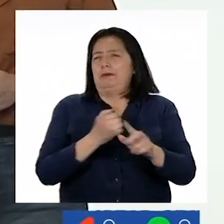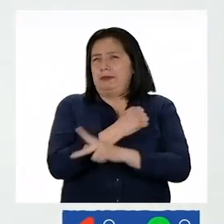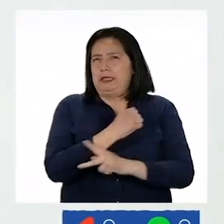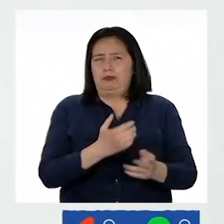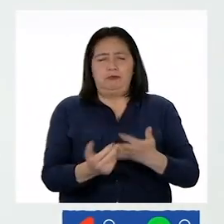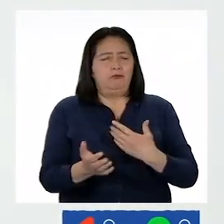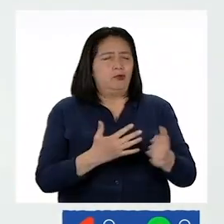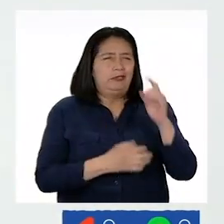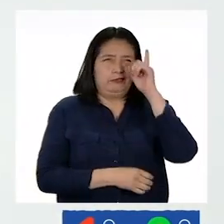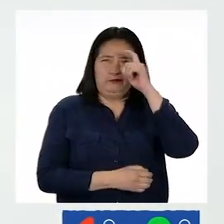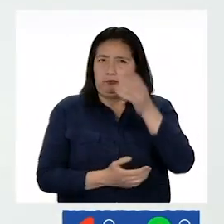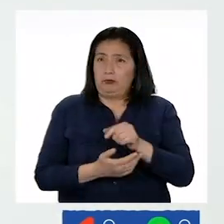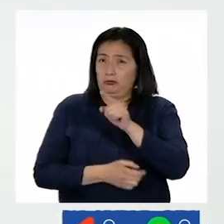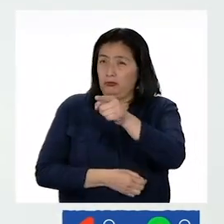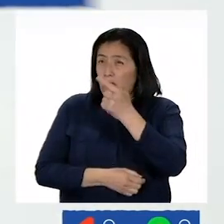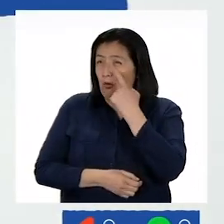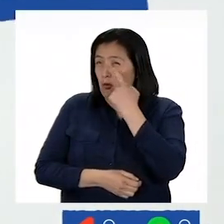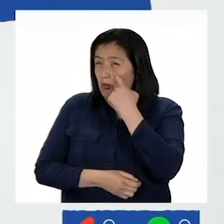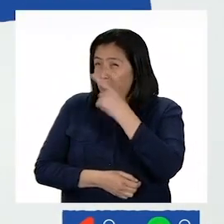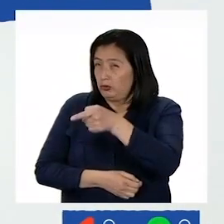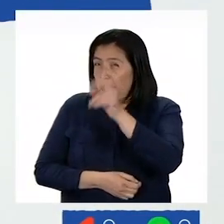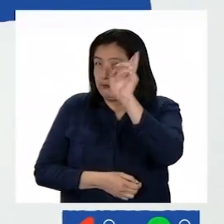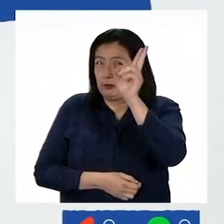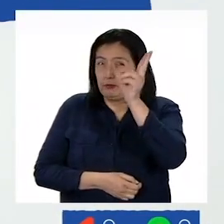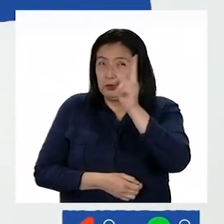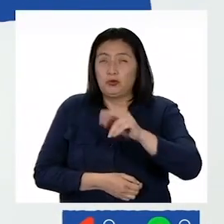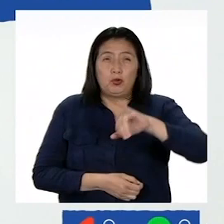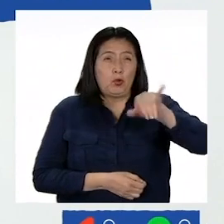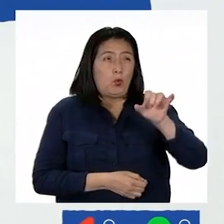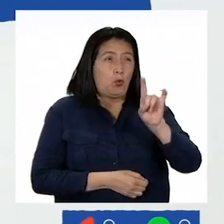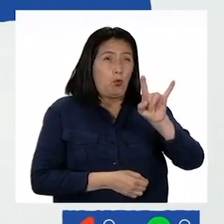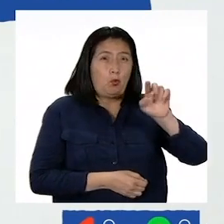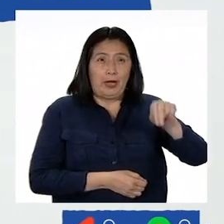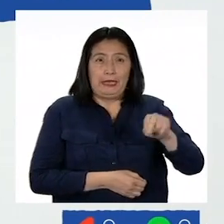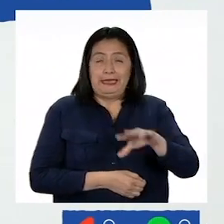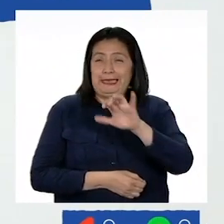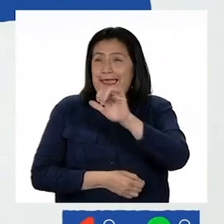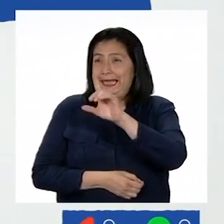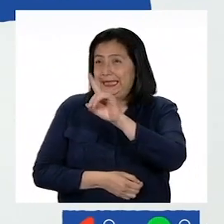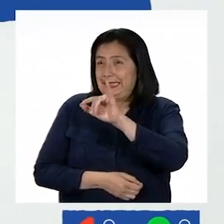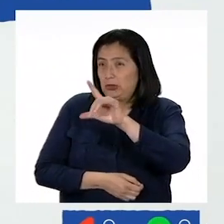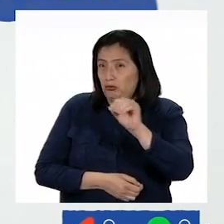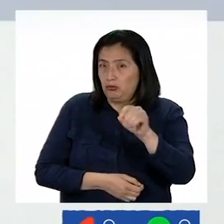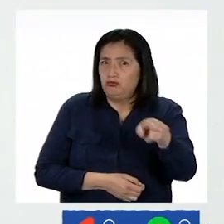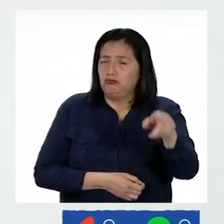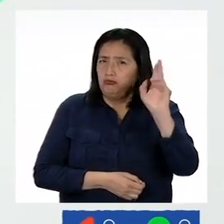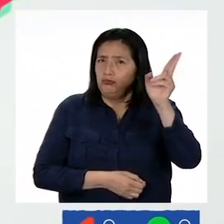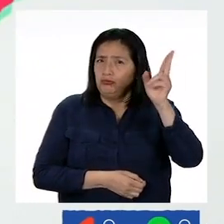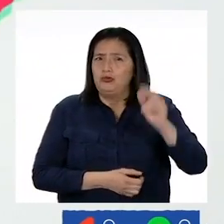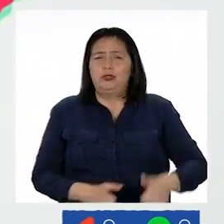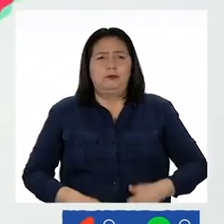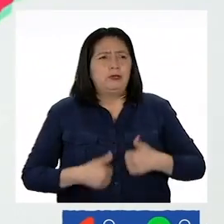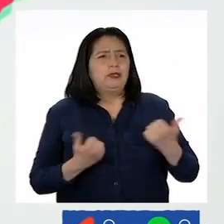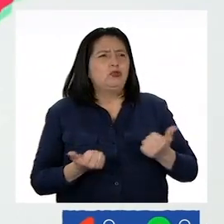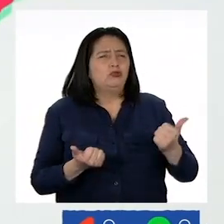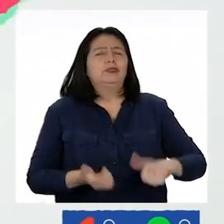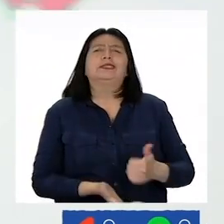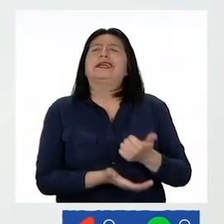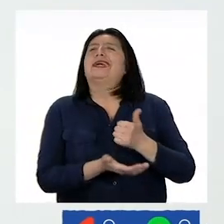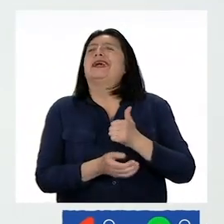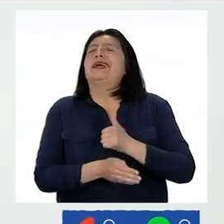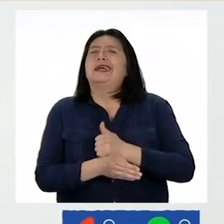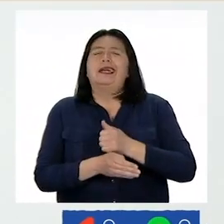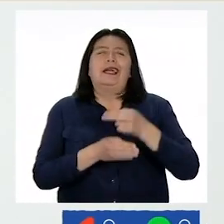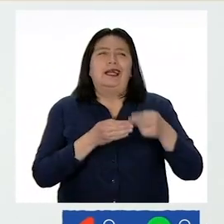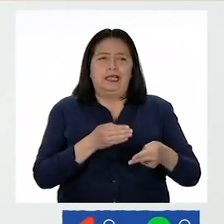dificultades. ¿Ustedes conocen al profesor Juan Cadillo? Él es un profesor que vive en la región de Ancash y trabaja